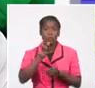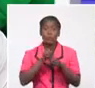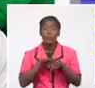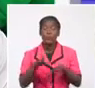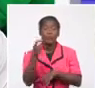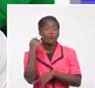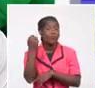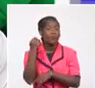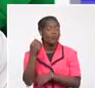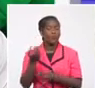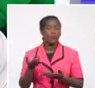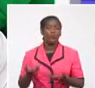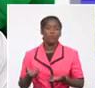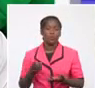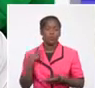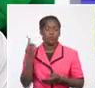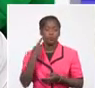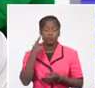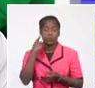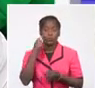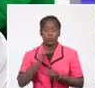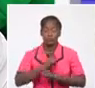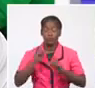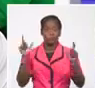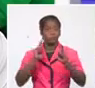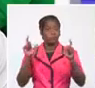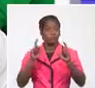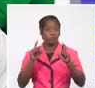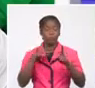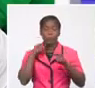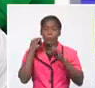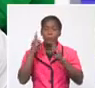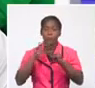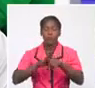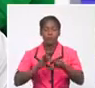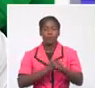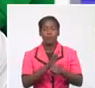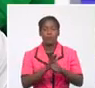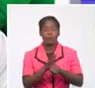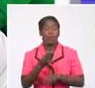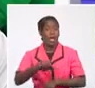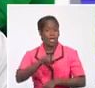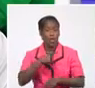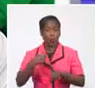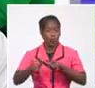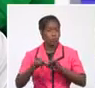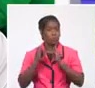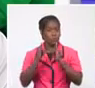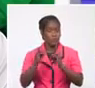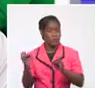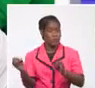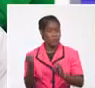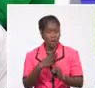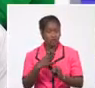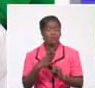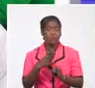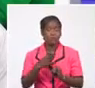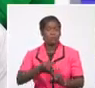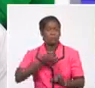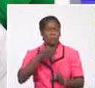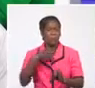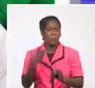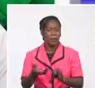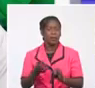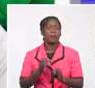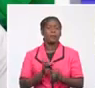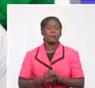después de que uno de nuestros candidatos vacunales había sido reconocido por la